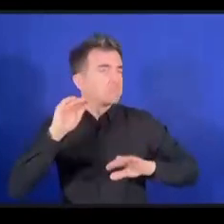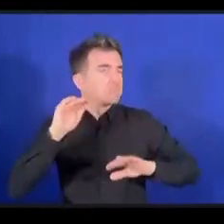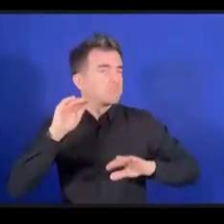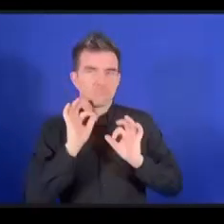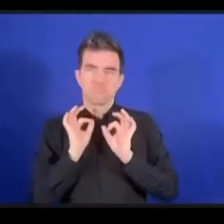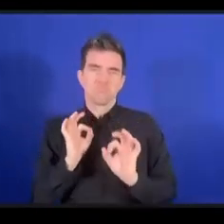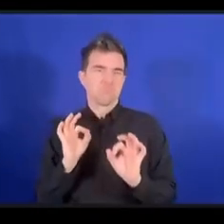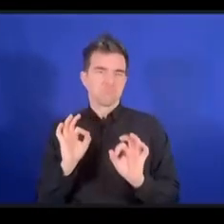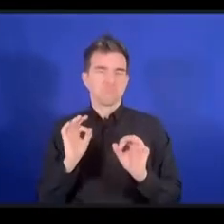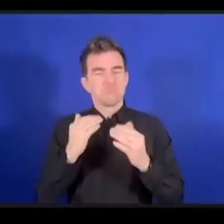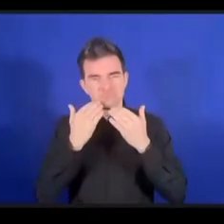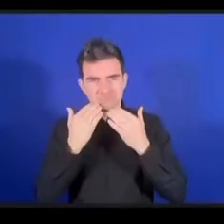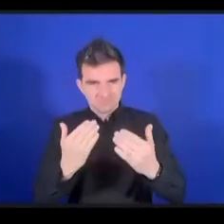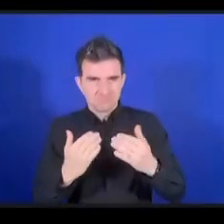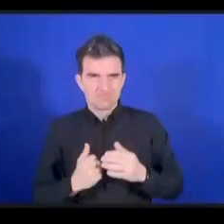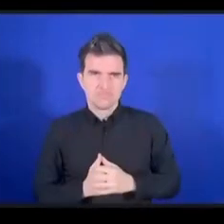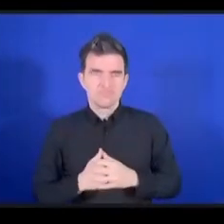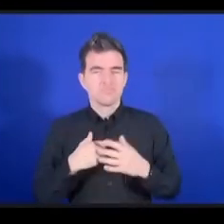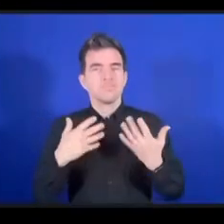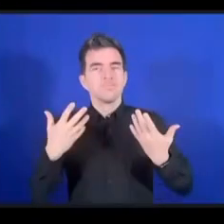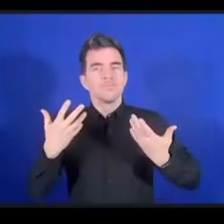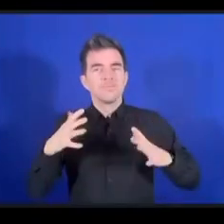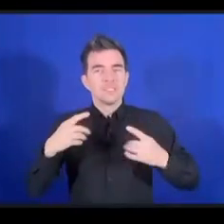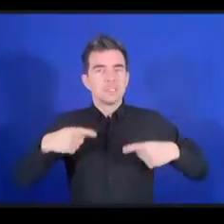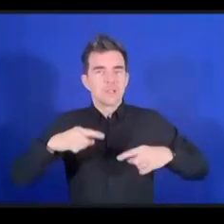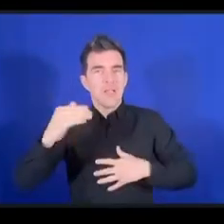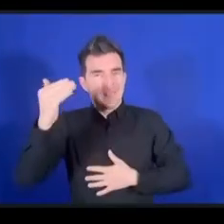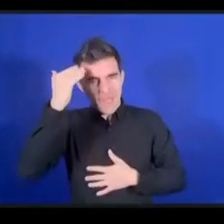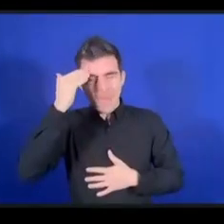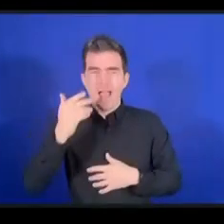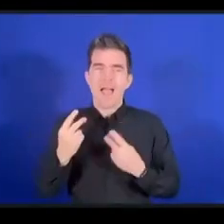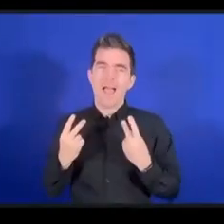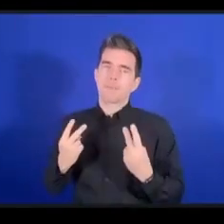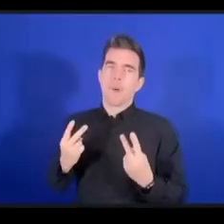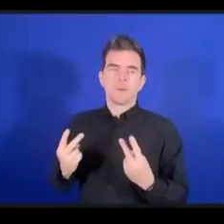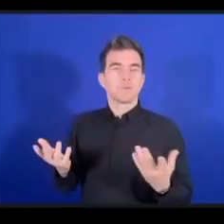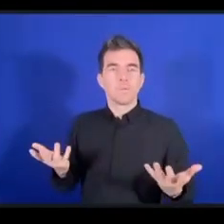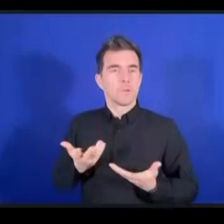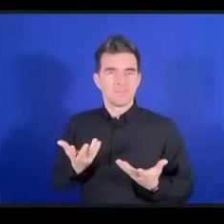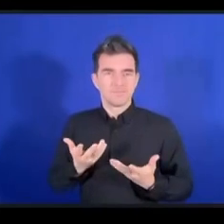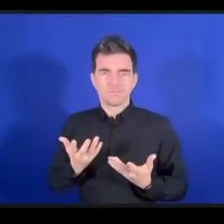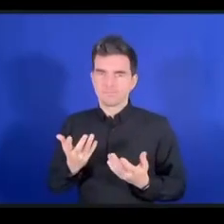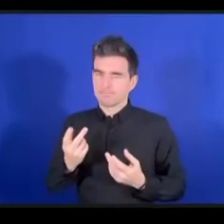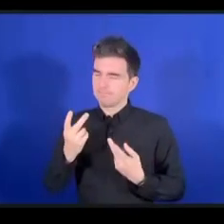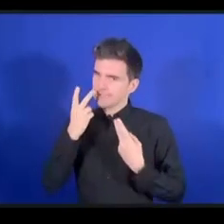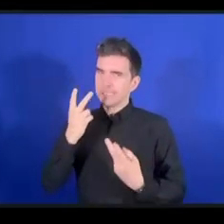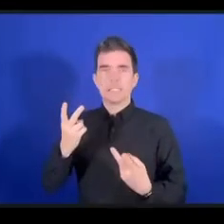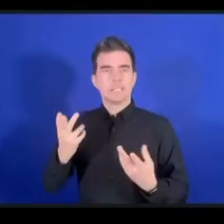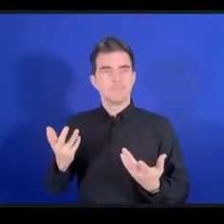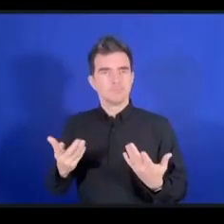hablar de la importancia de la apertura la apertura también es un valor medular del internet